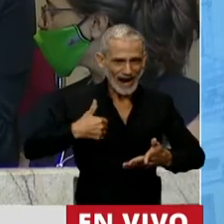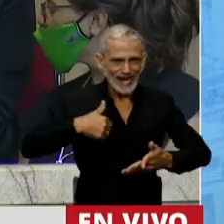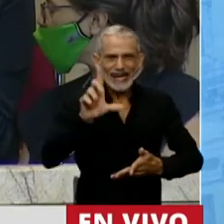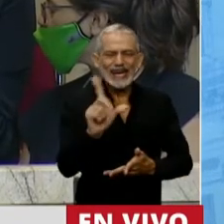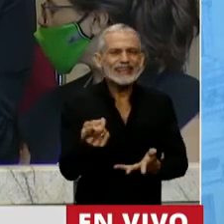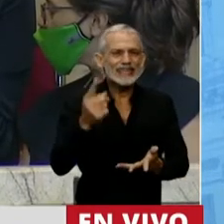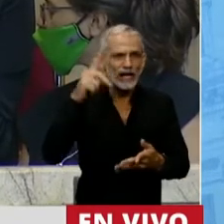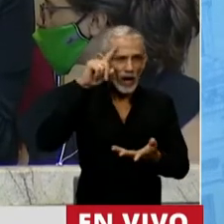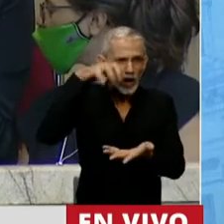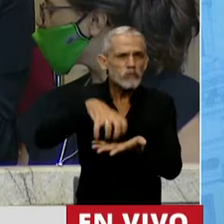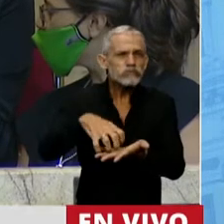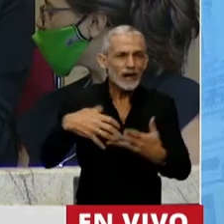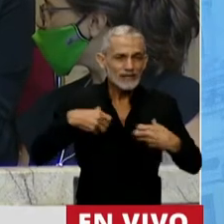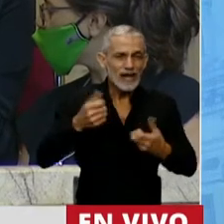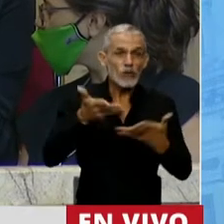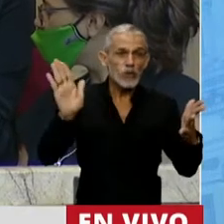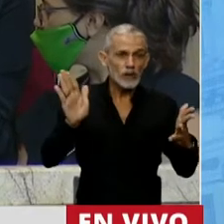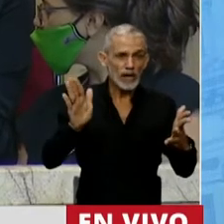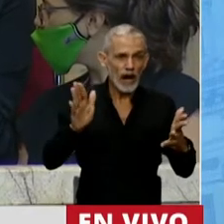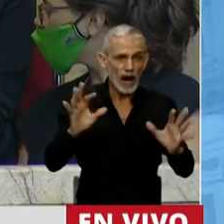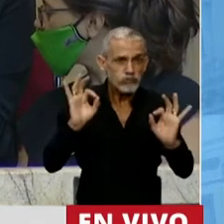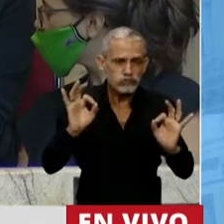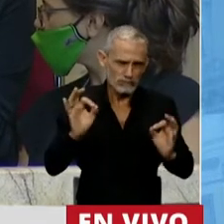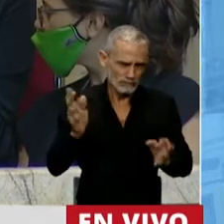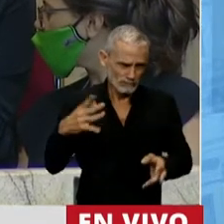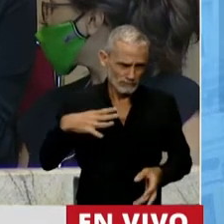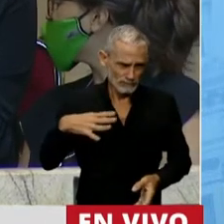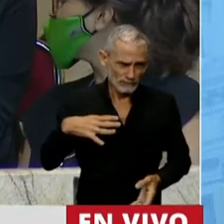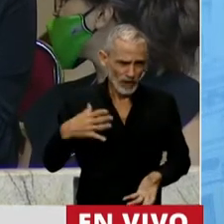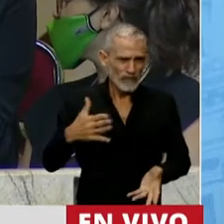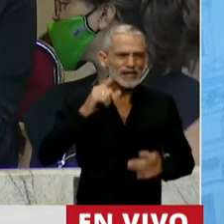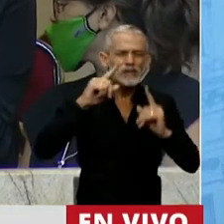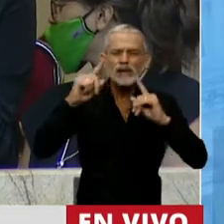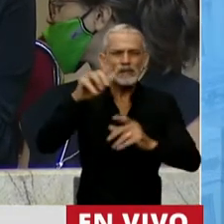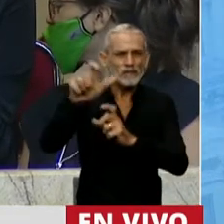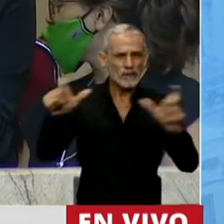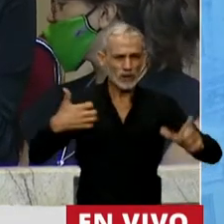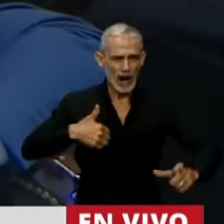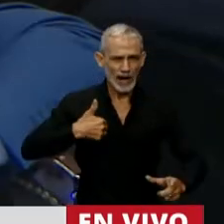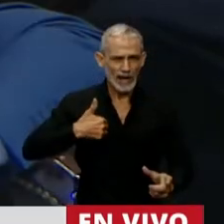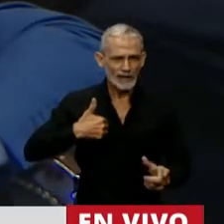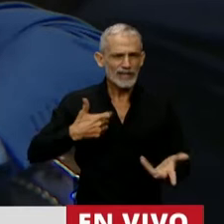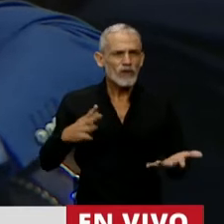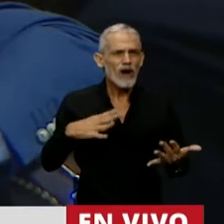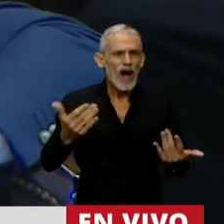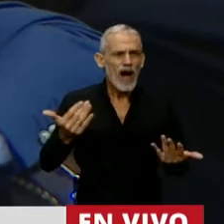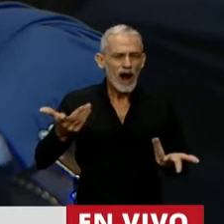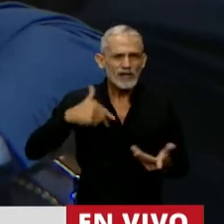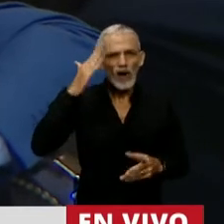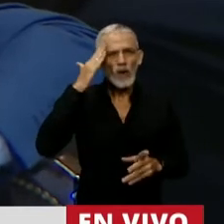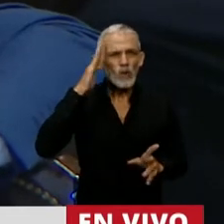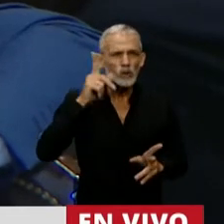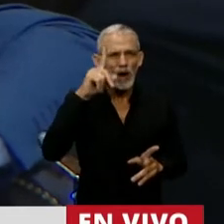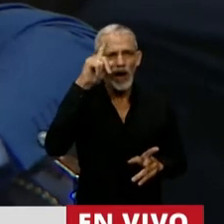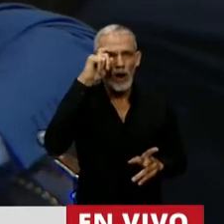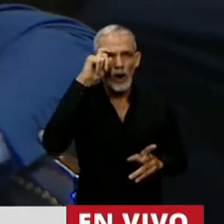y sigue siendo la salud pública una materia pendiente para miles de argentinos que siguen con la cultura hospital o